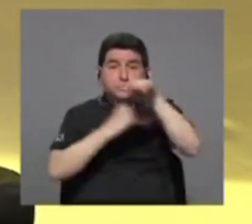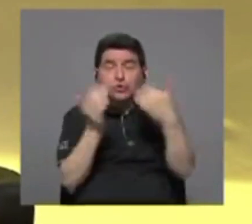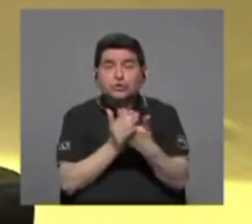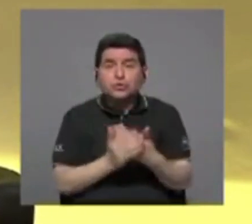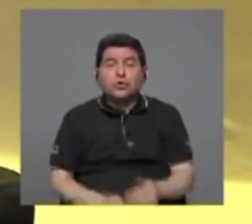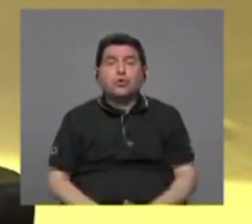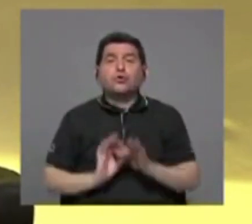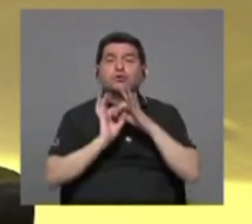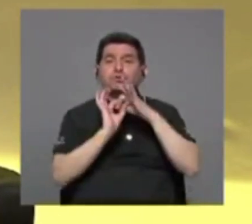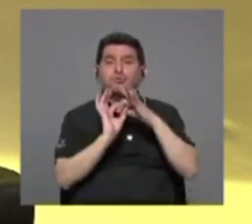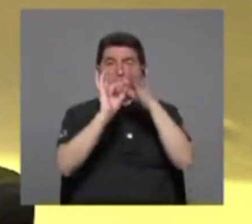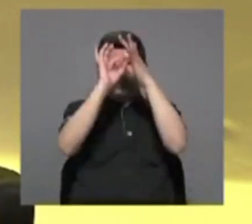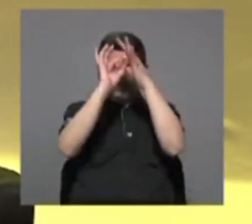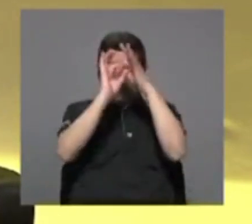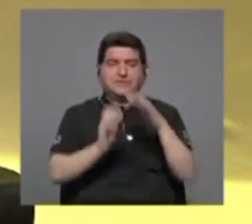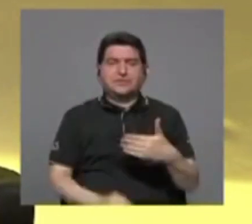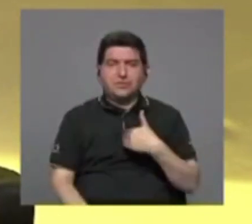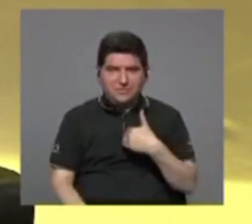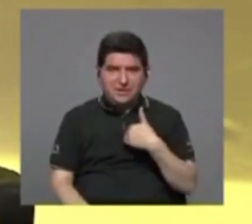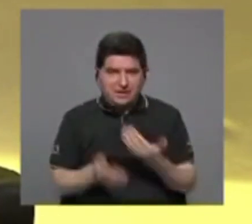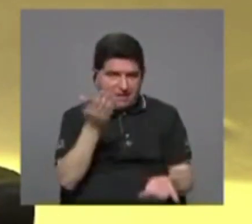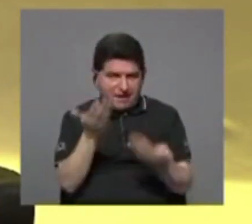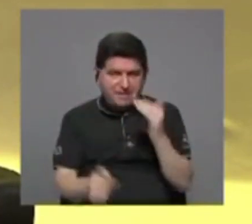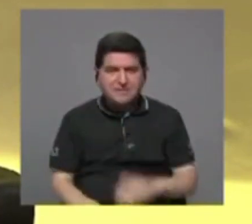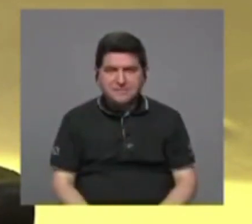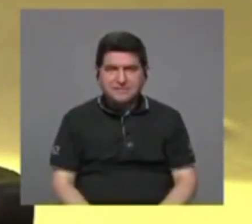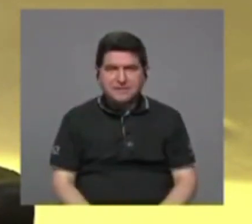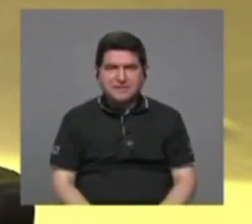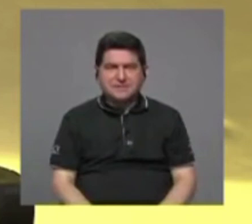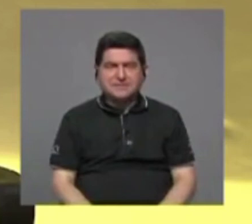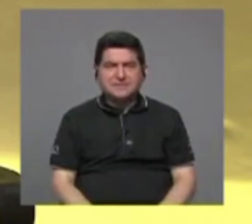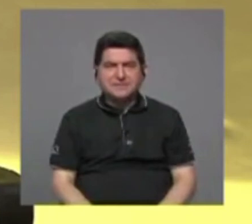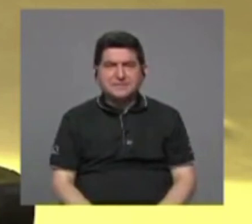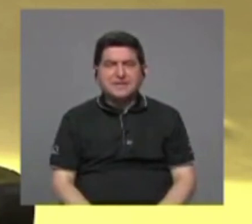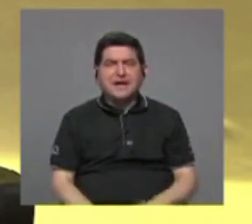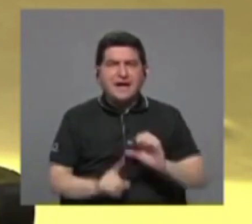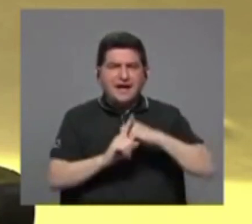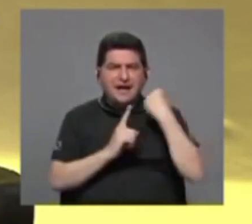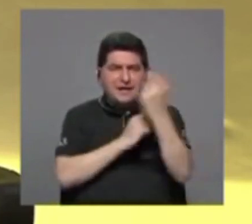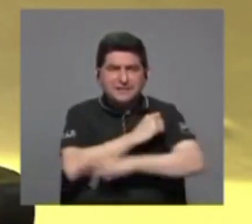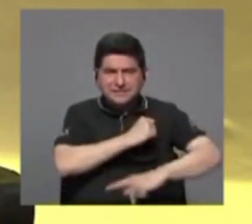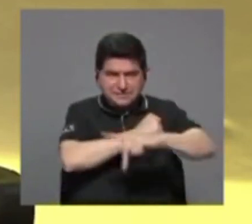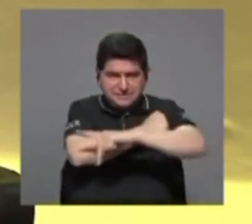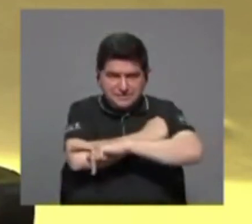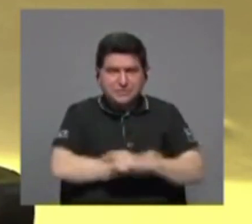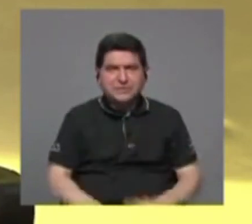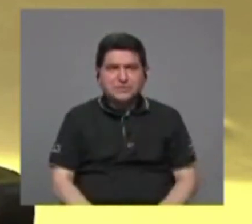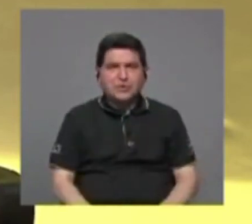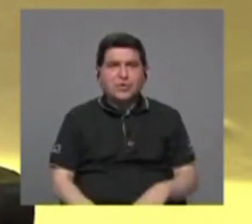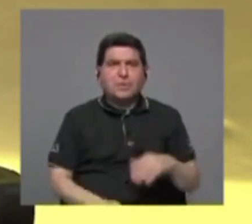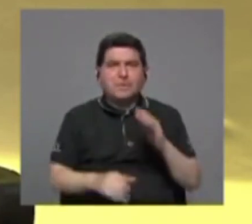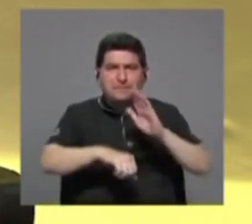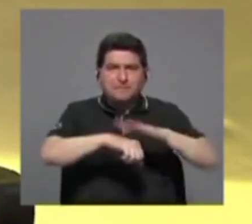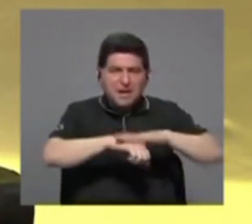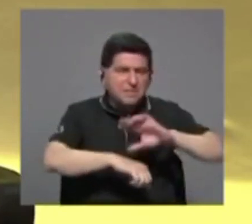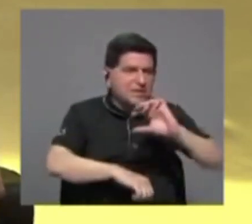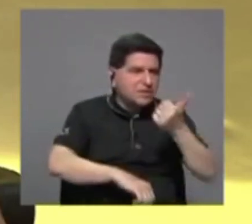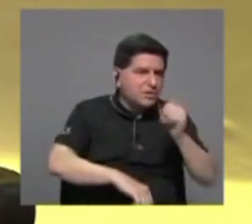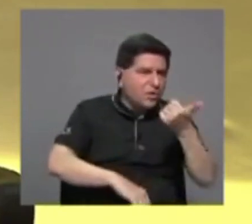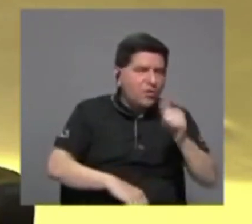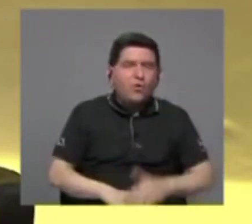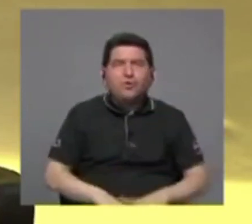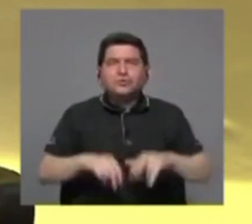hijos, y me parece que en mucho surgieron porque el Estado de la Nación dio lugar a todos esos hijitos,